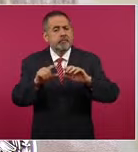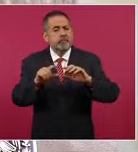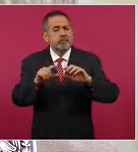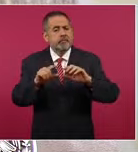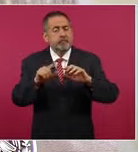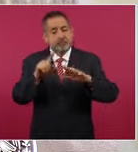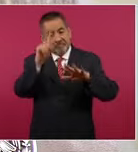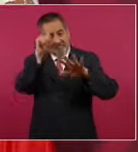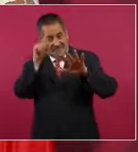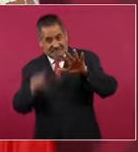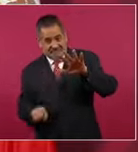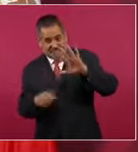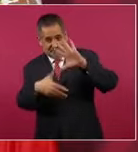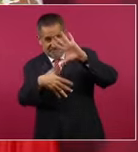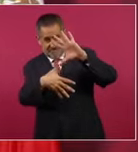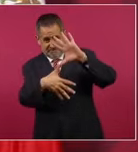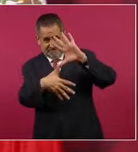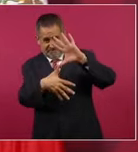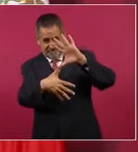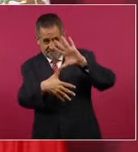sino de todo el continente.